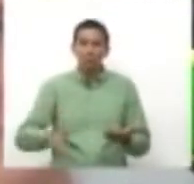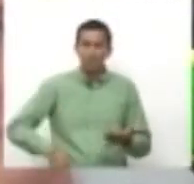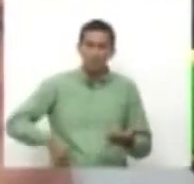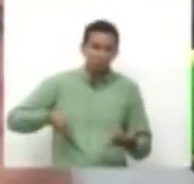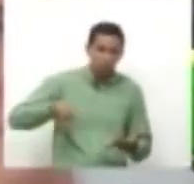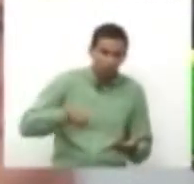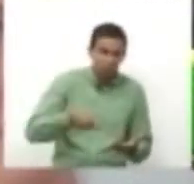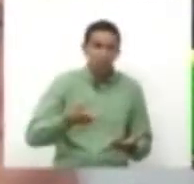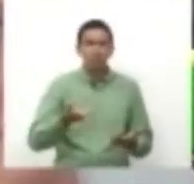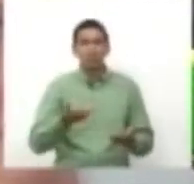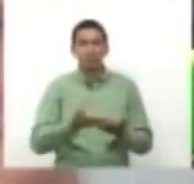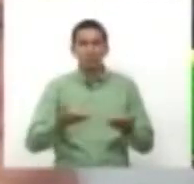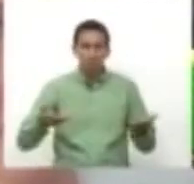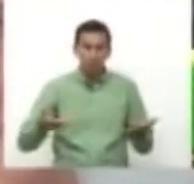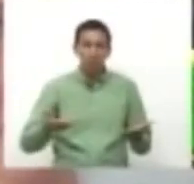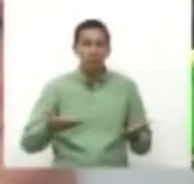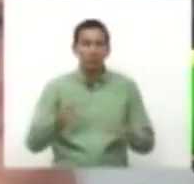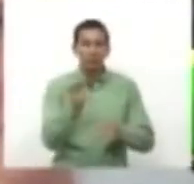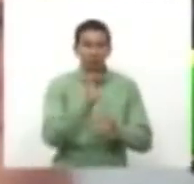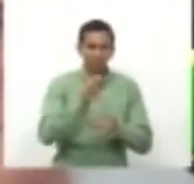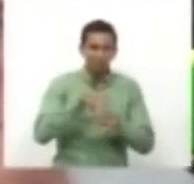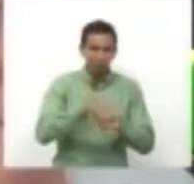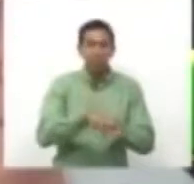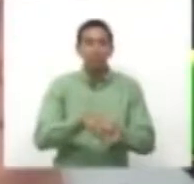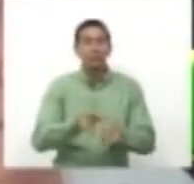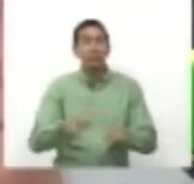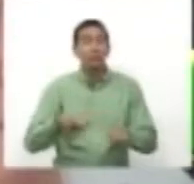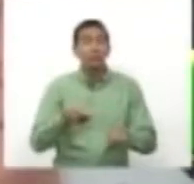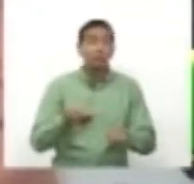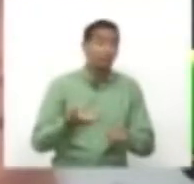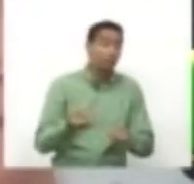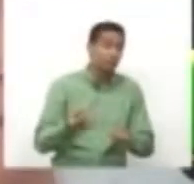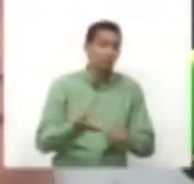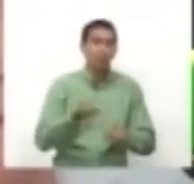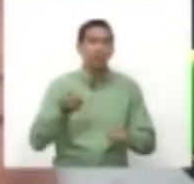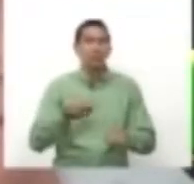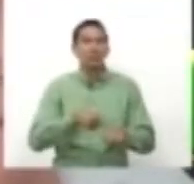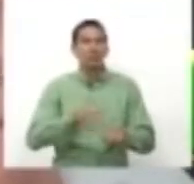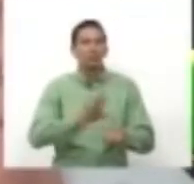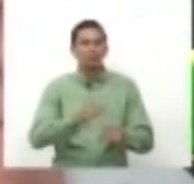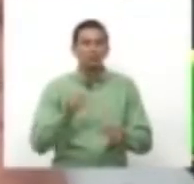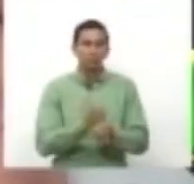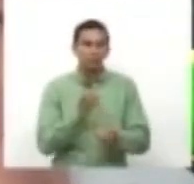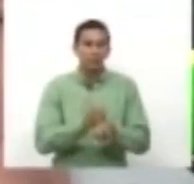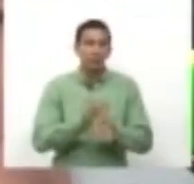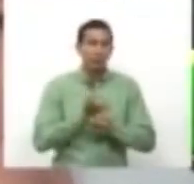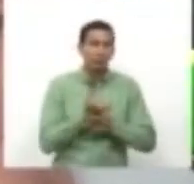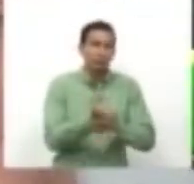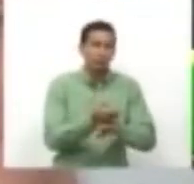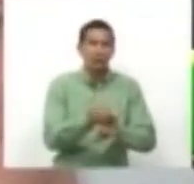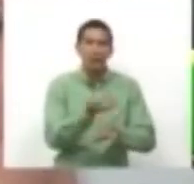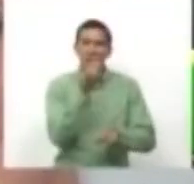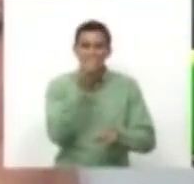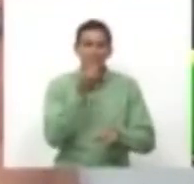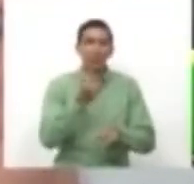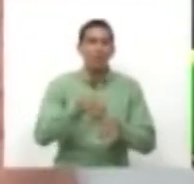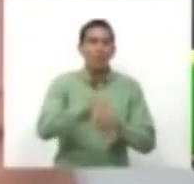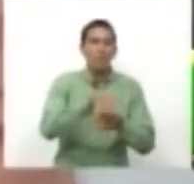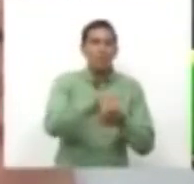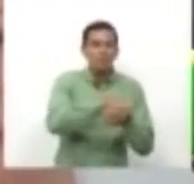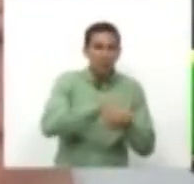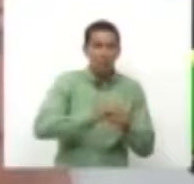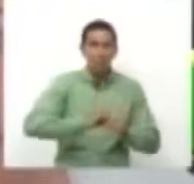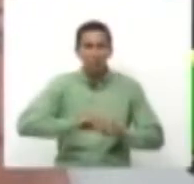a conductores de vehículos que hacían la distribución de alimentos en las diferentes tiendas de los barrios en el municipio de